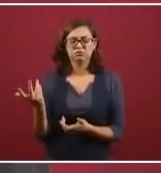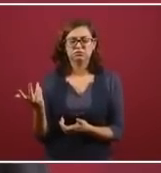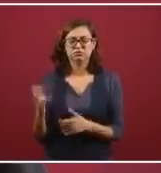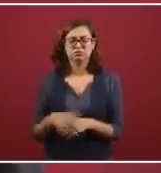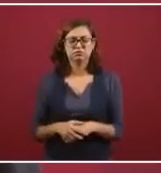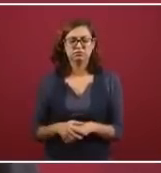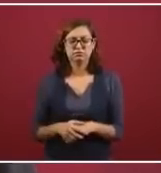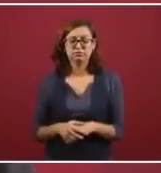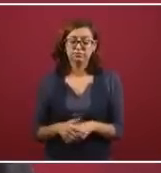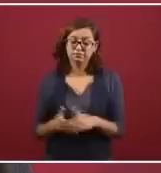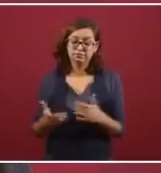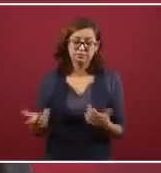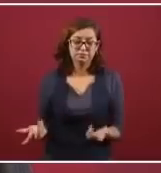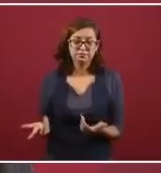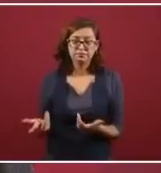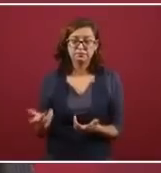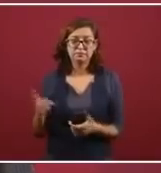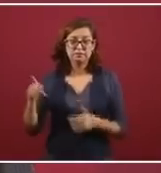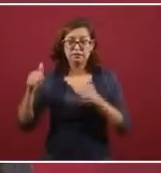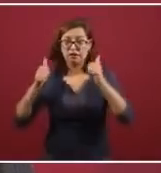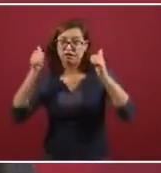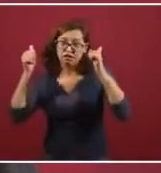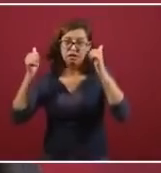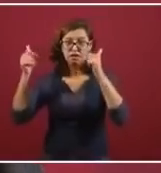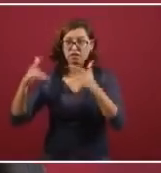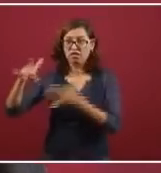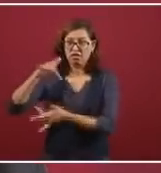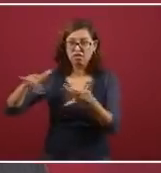como se dice coloquialmente ahora, antros.